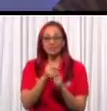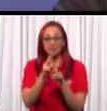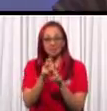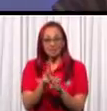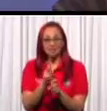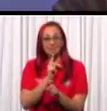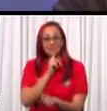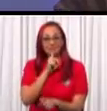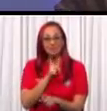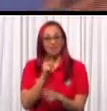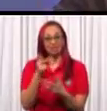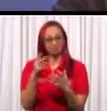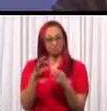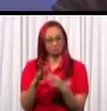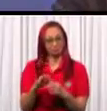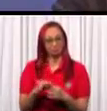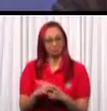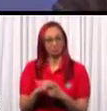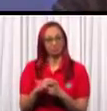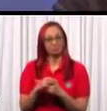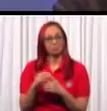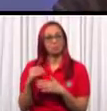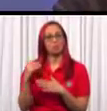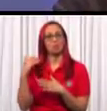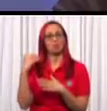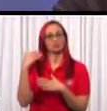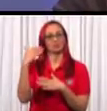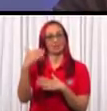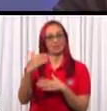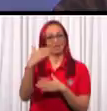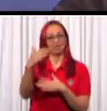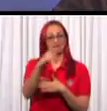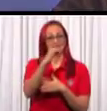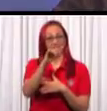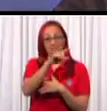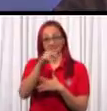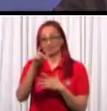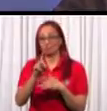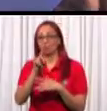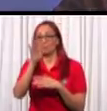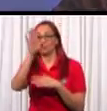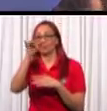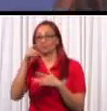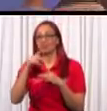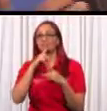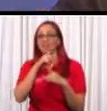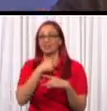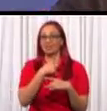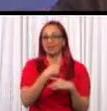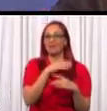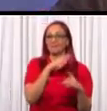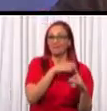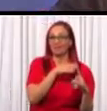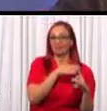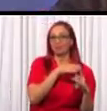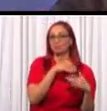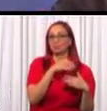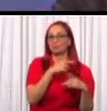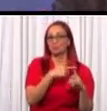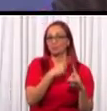concienzudo posterior de si estas promesas realmente han tenido efectos posteriores positivos para el